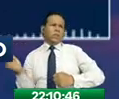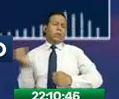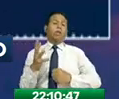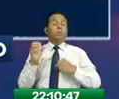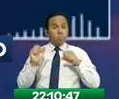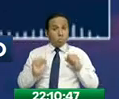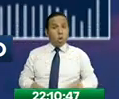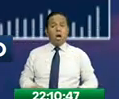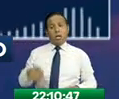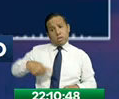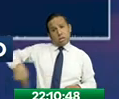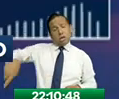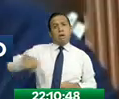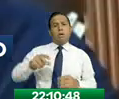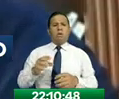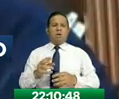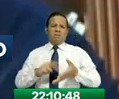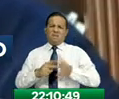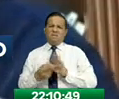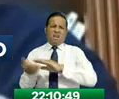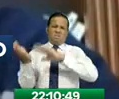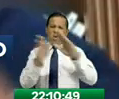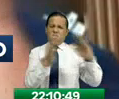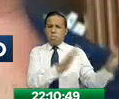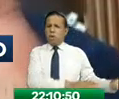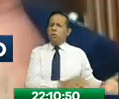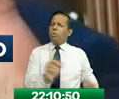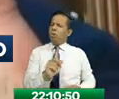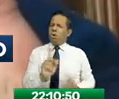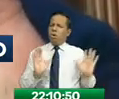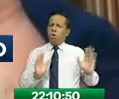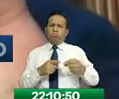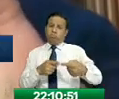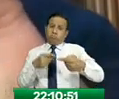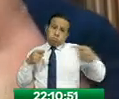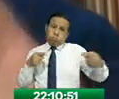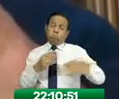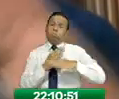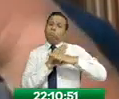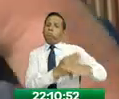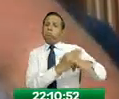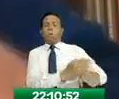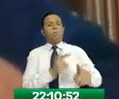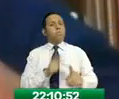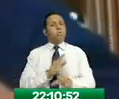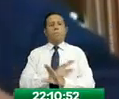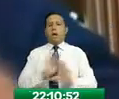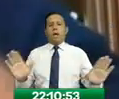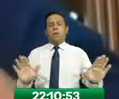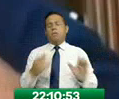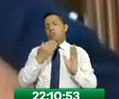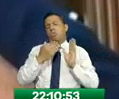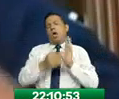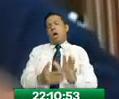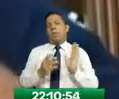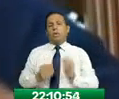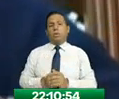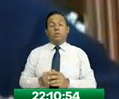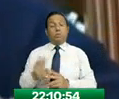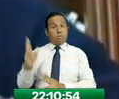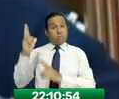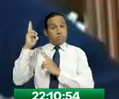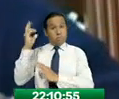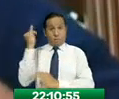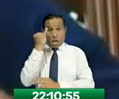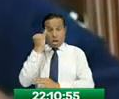esencialmente no letales. Cuando se trata de fuerza, ejercida por elementos militares, sobre